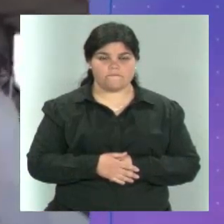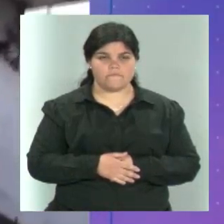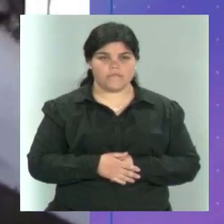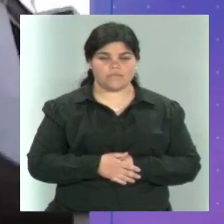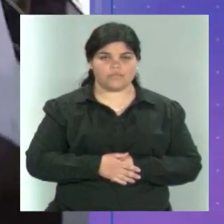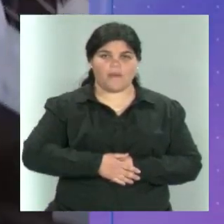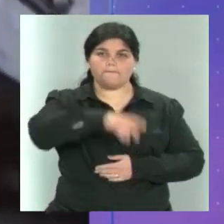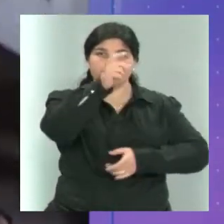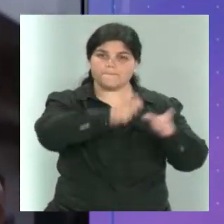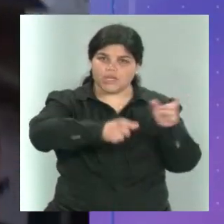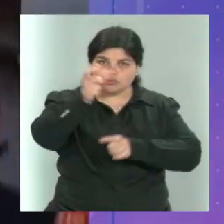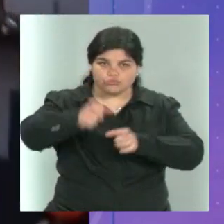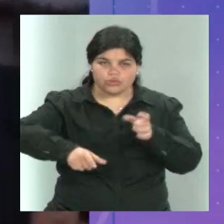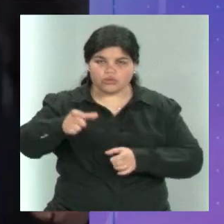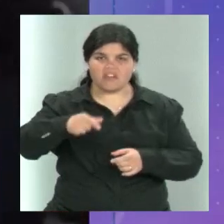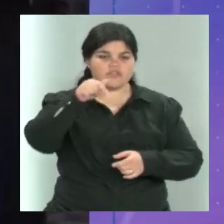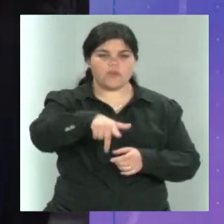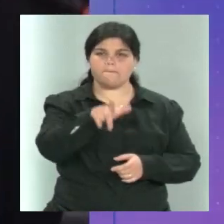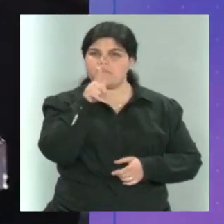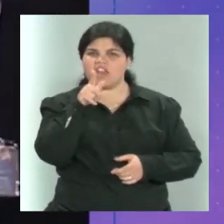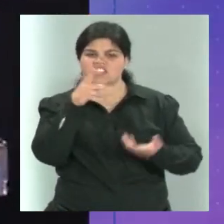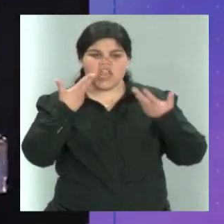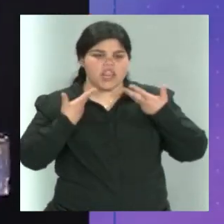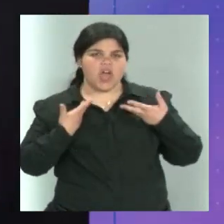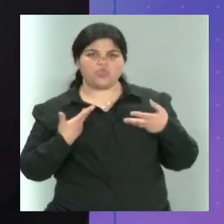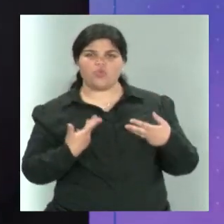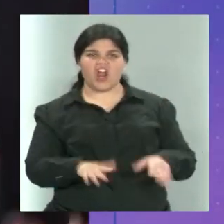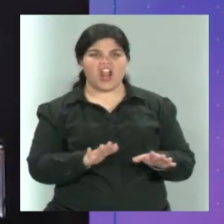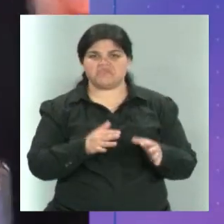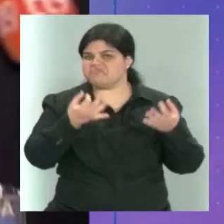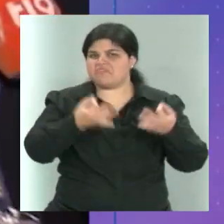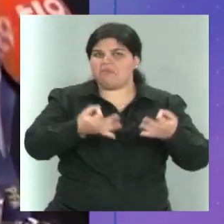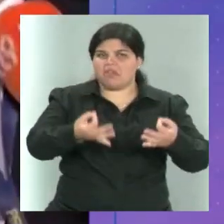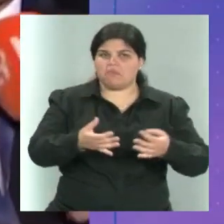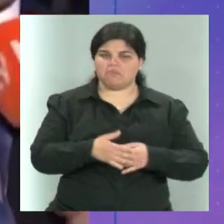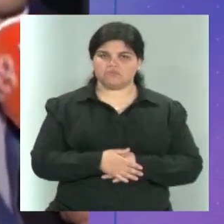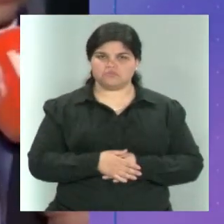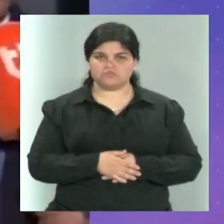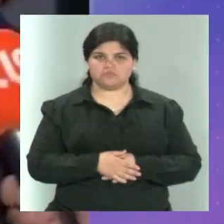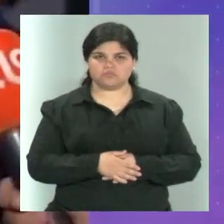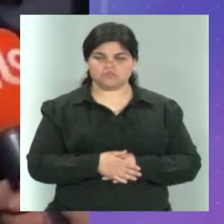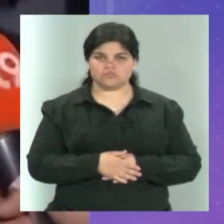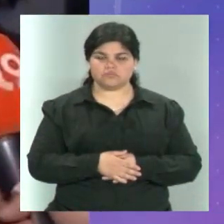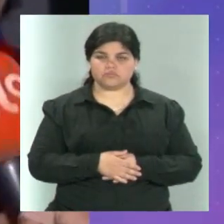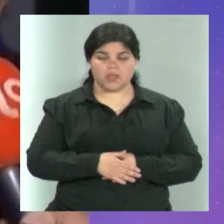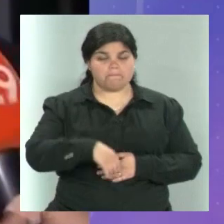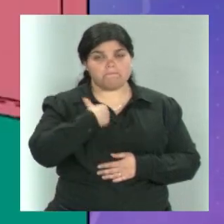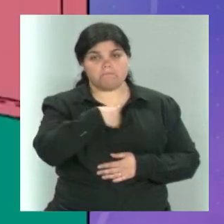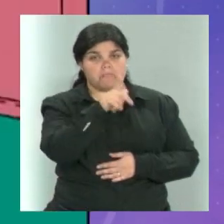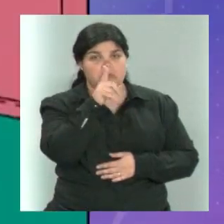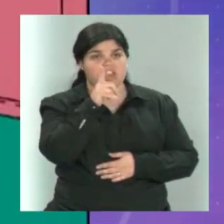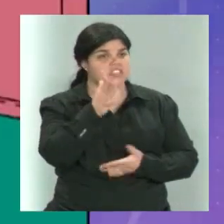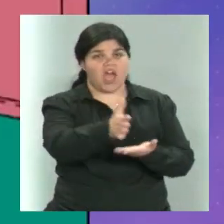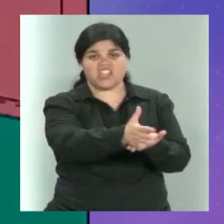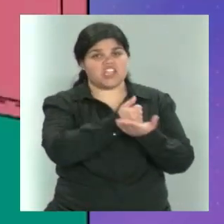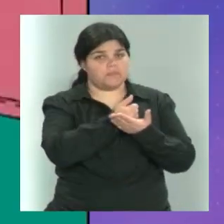que la gente ante esto lo tienen como naturalizado, lo tienen como que es algo normal para ellos. Calculo que es la única que les queda.